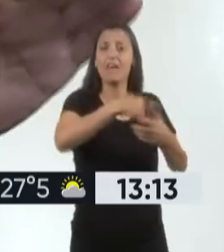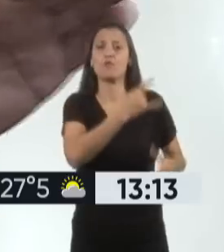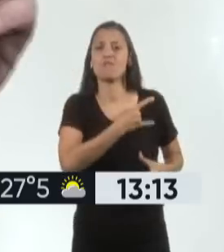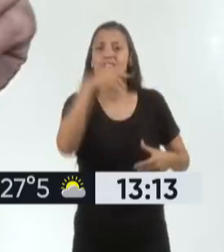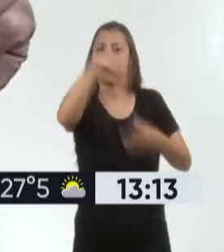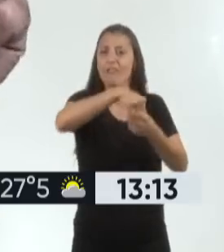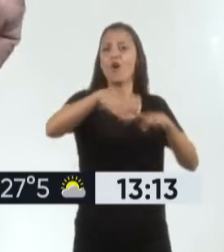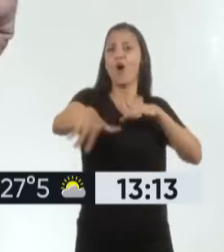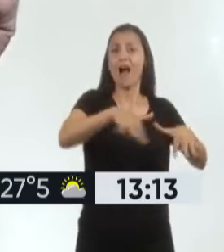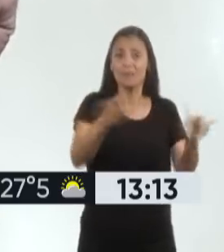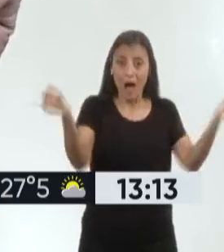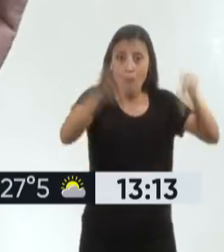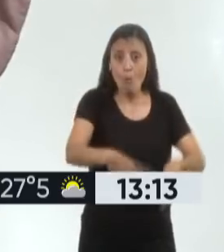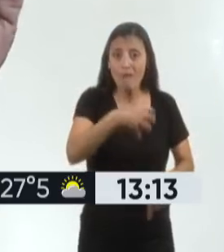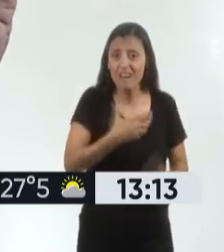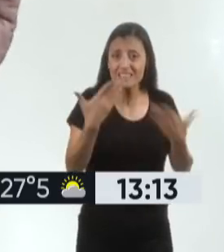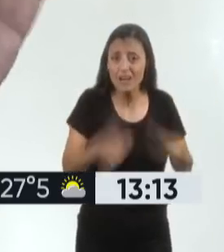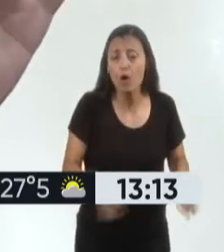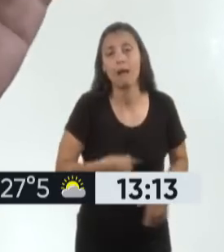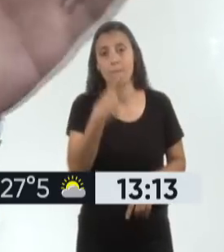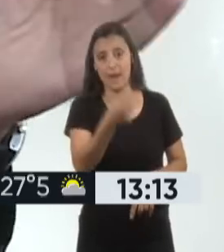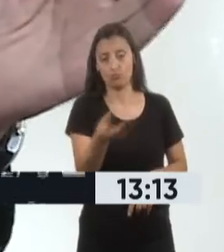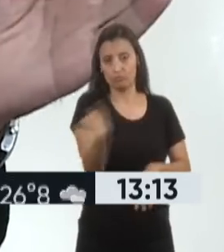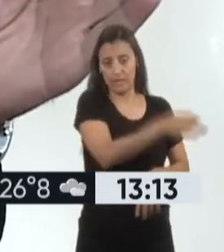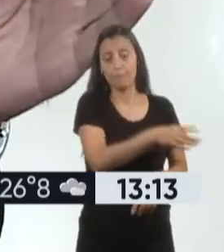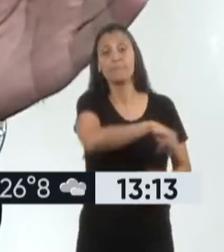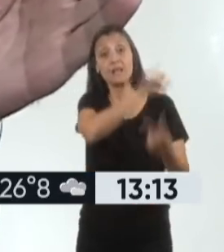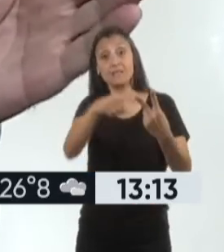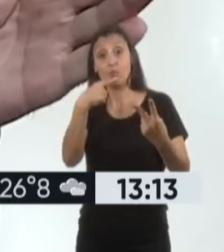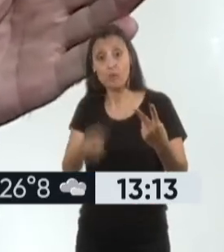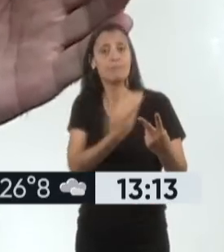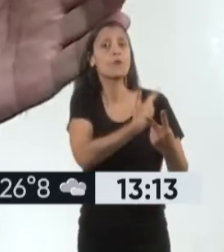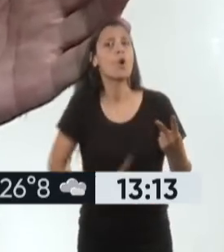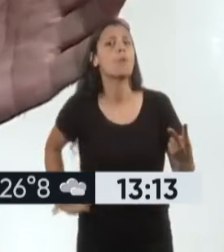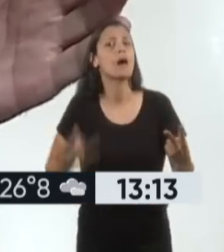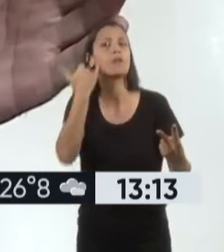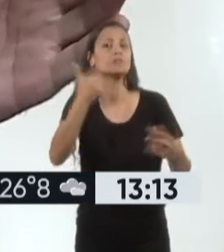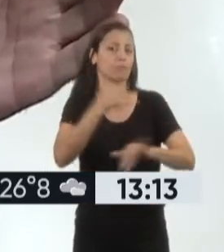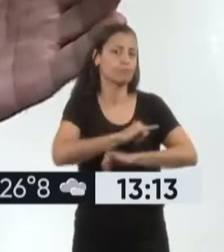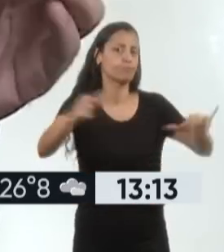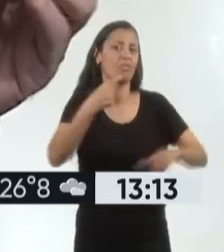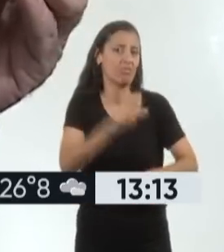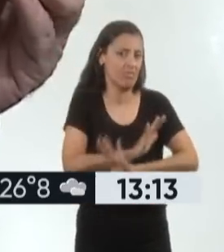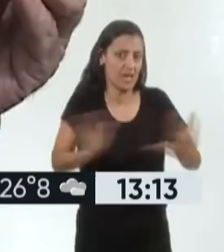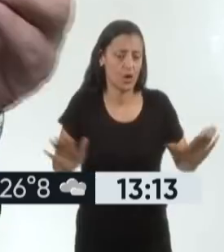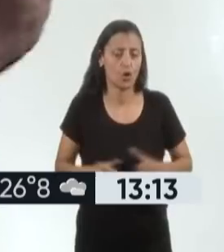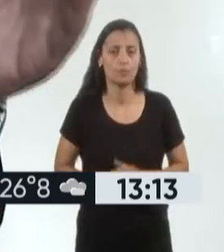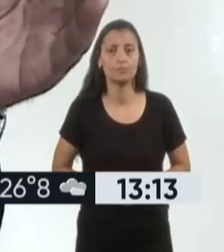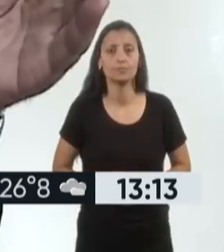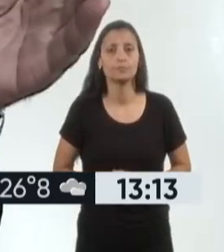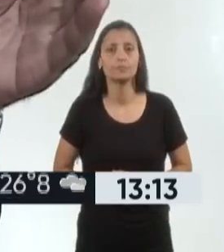universitaria? Esa sería mi primera pregunta. La segunda, bueno, finalmente el gobierno anunció que va